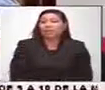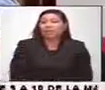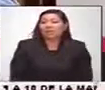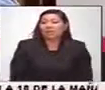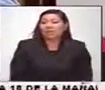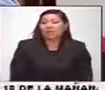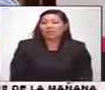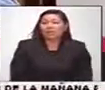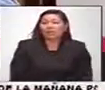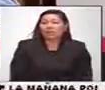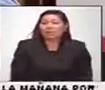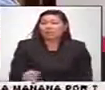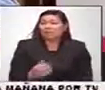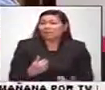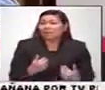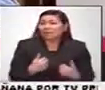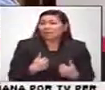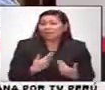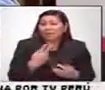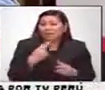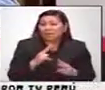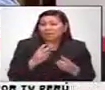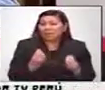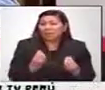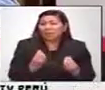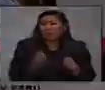que eso ni siquiera lo tendríamos que estar tocando porque no va a suceder